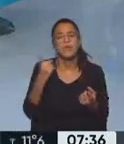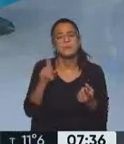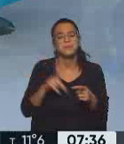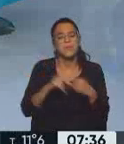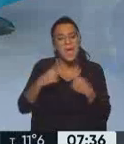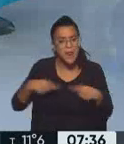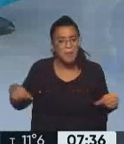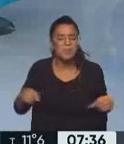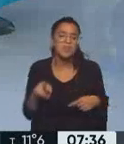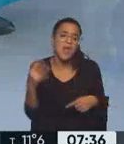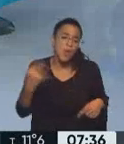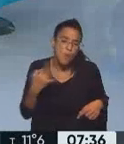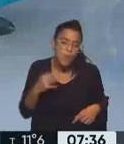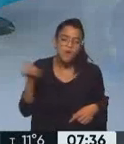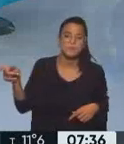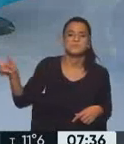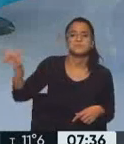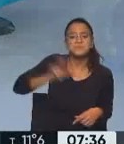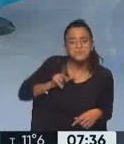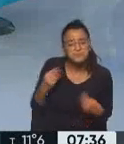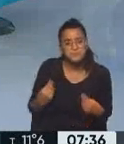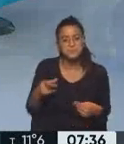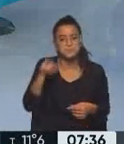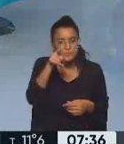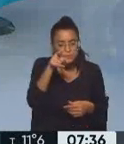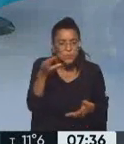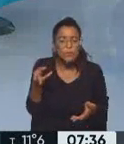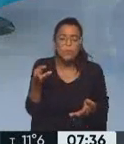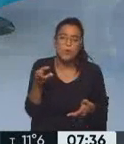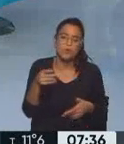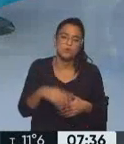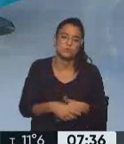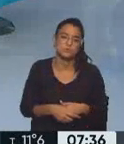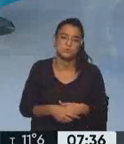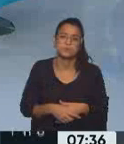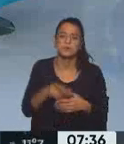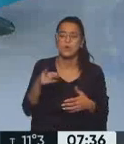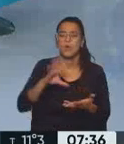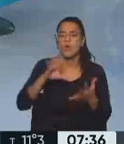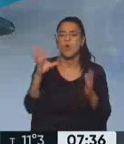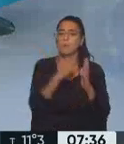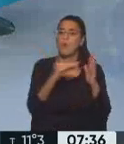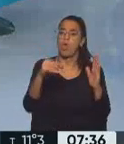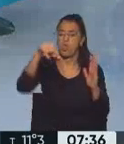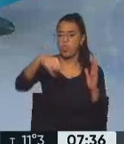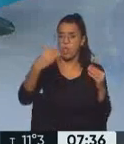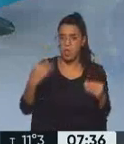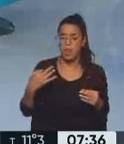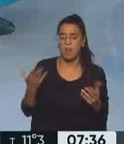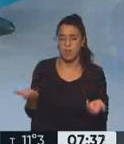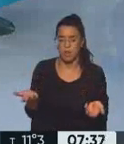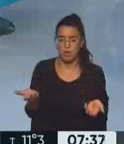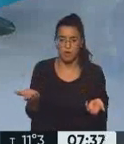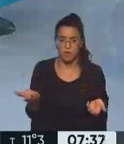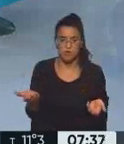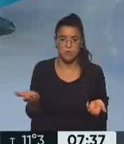que estaría bueno le da que nos recuerden vos estás siendo modelo justamente desde el caso